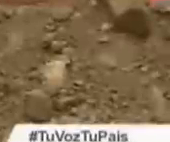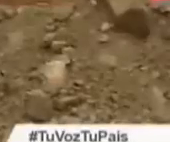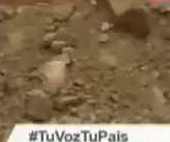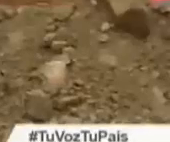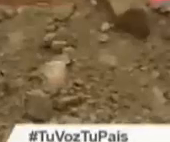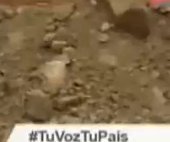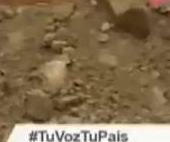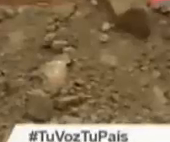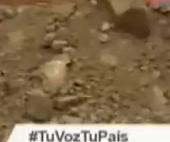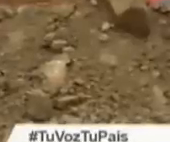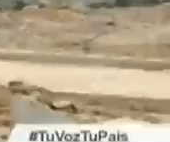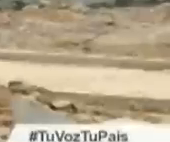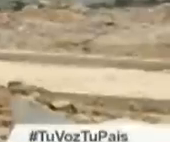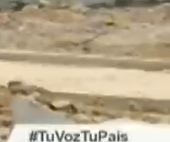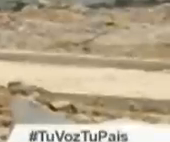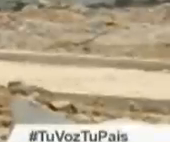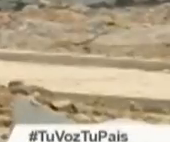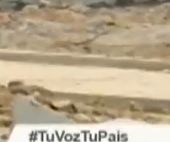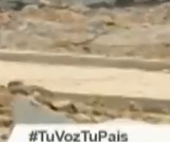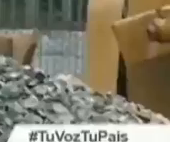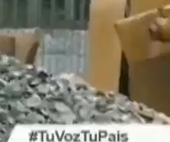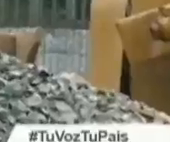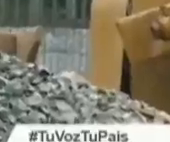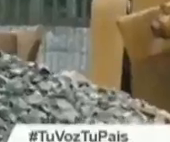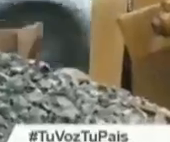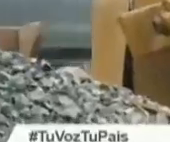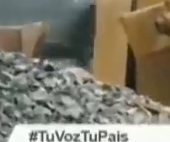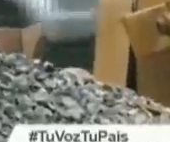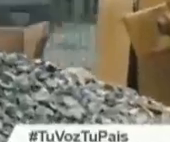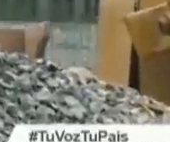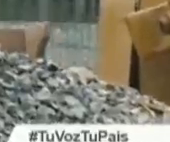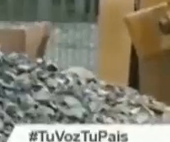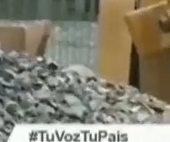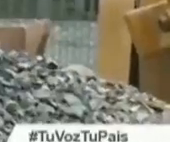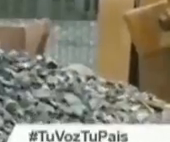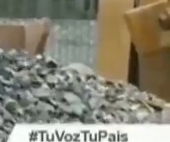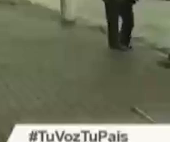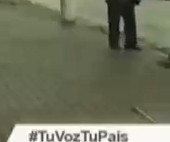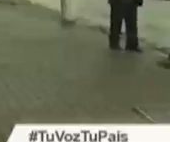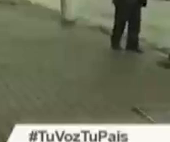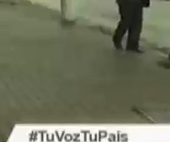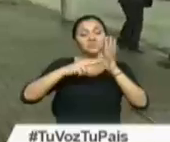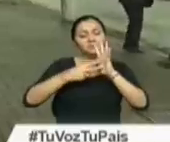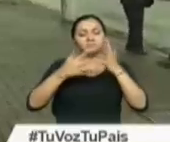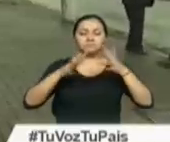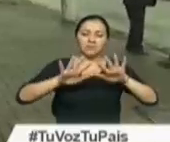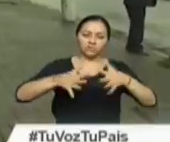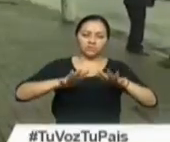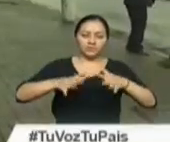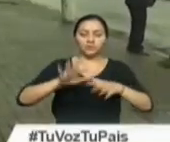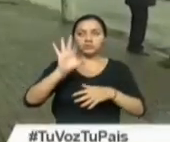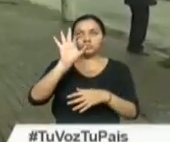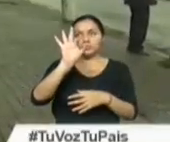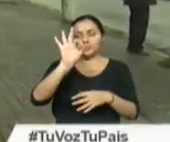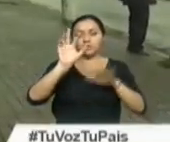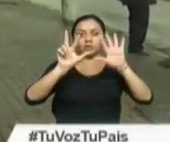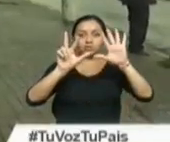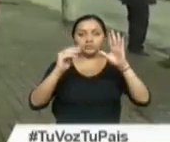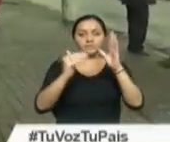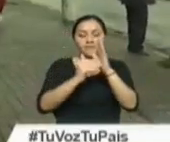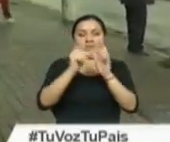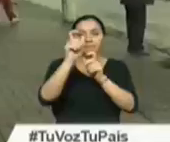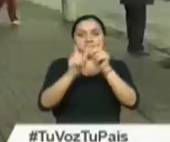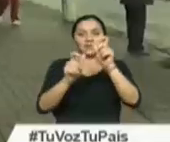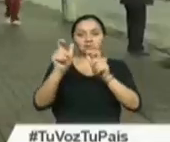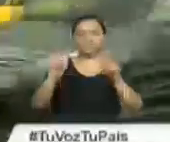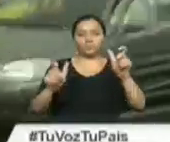esta caída del desempleo es la más significativa de los últimos 5 años. Esto significa que aproximadamente 98 mil personas